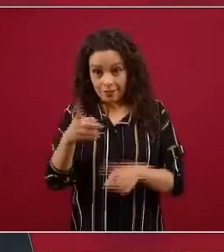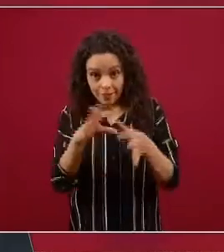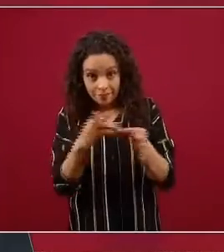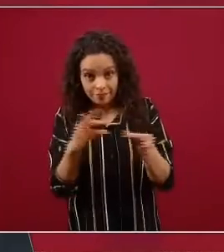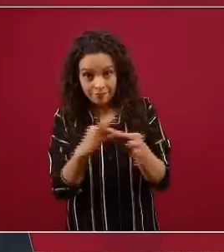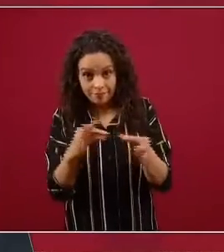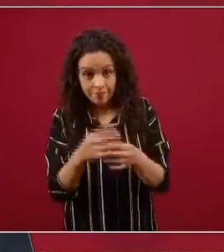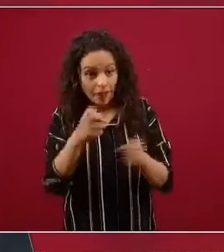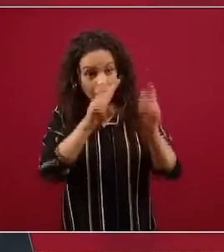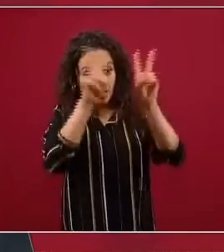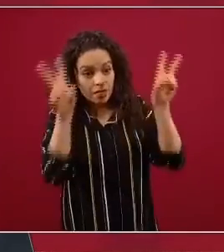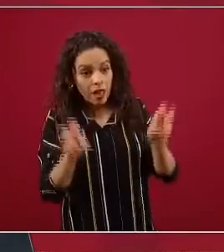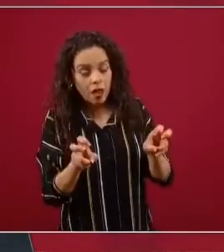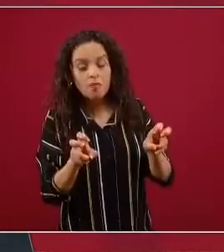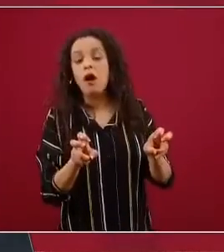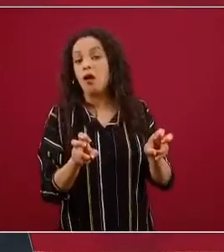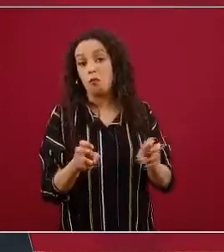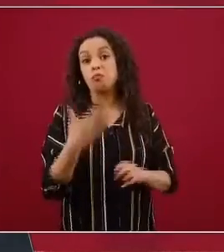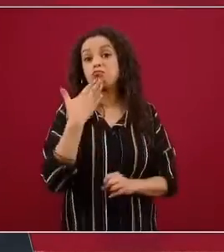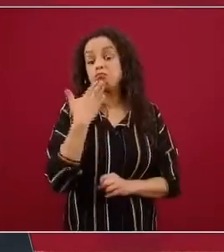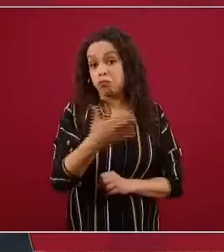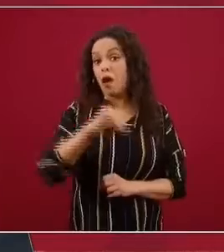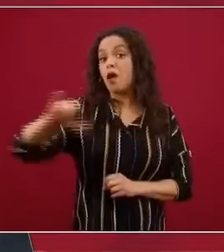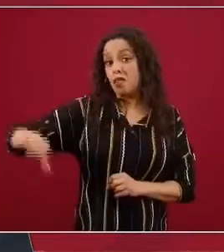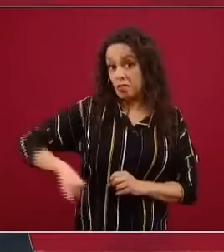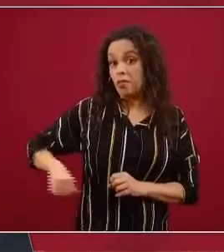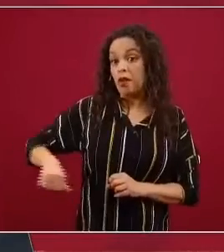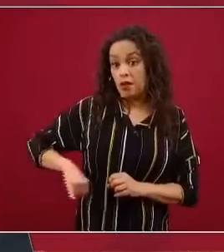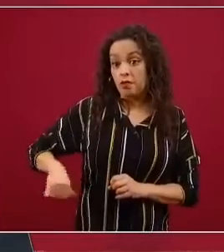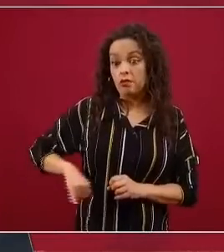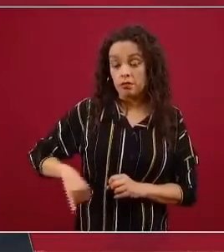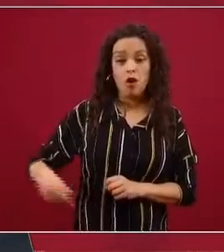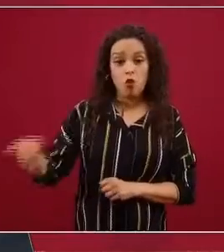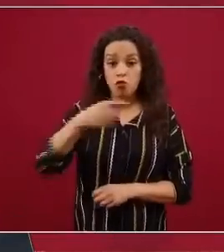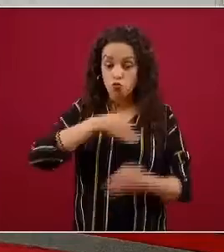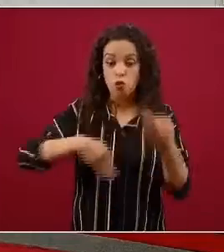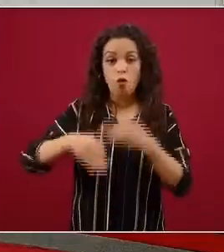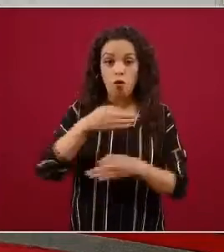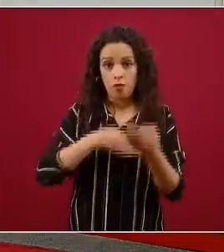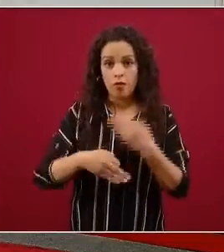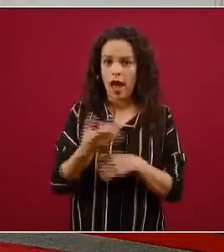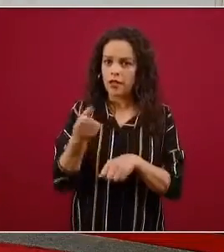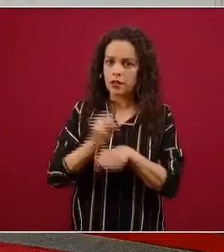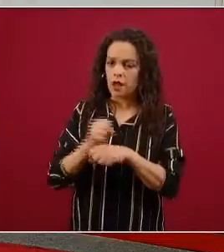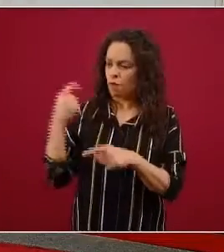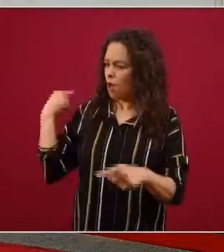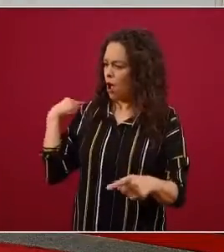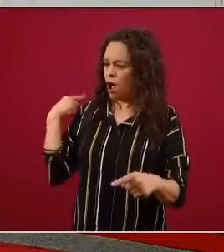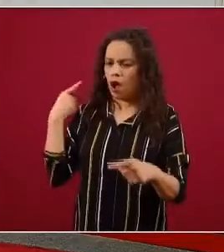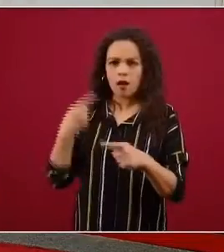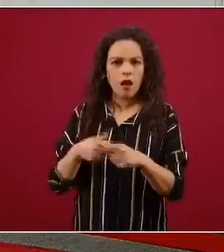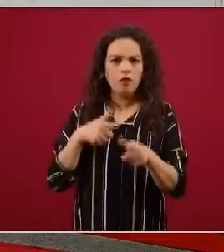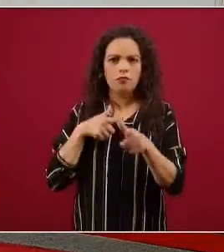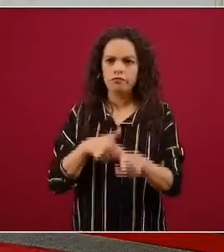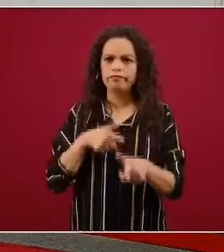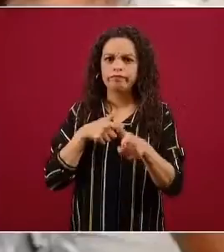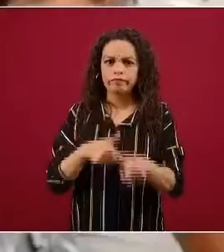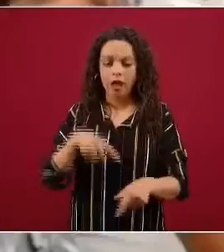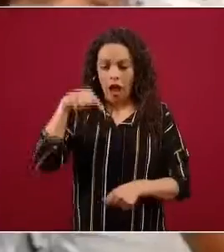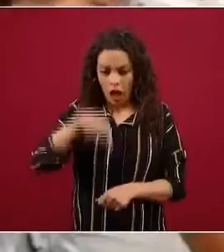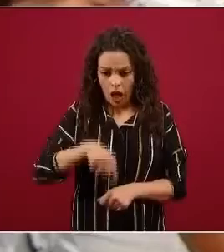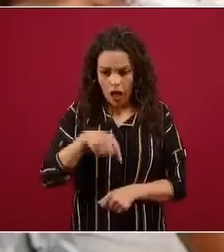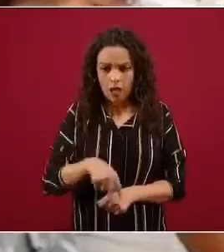es un tema que ha sido de gran interés, por supuesto, a lo largo de varias semanas y con frecuencia lo hemos relatado